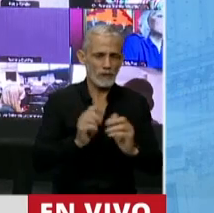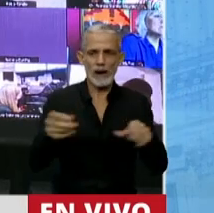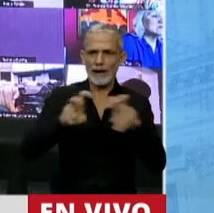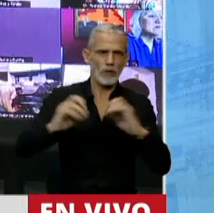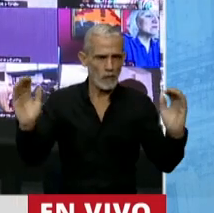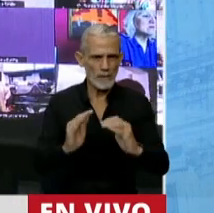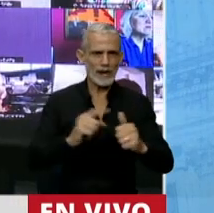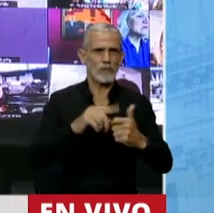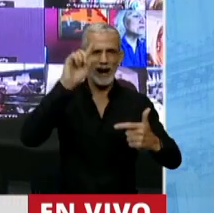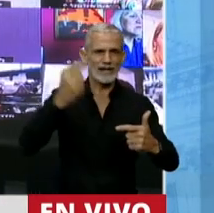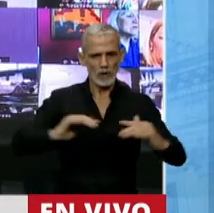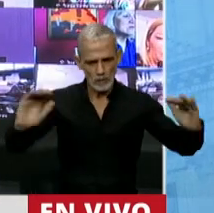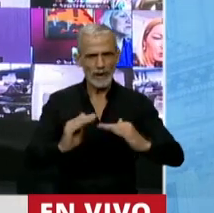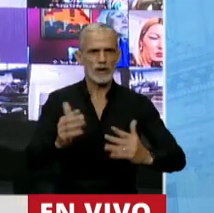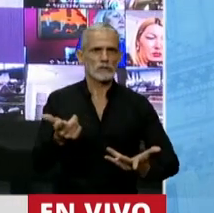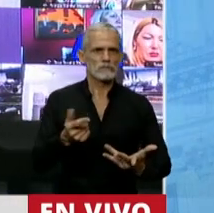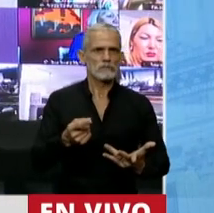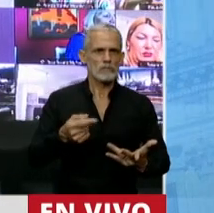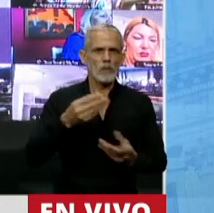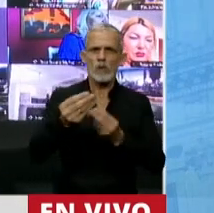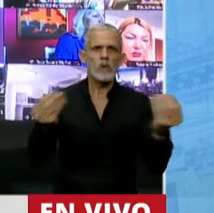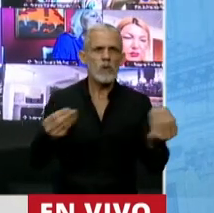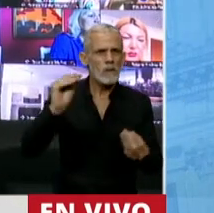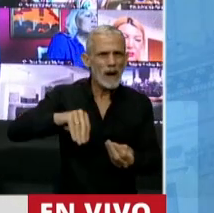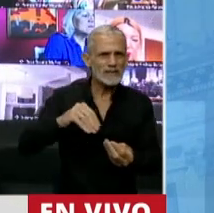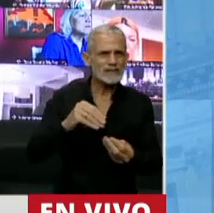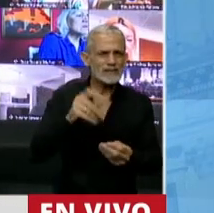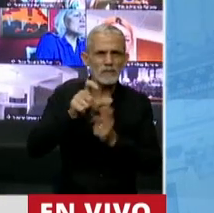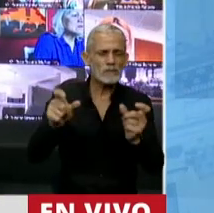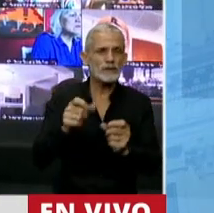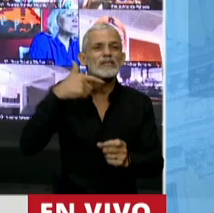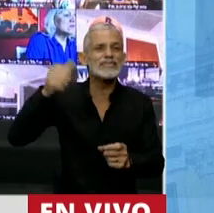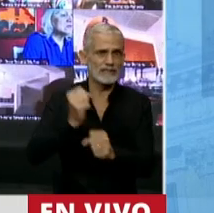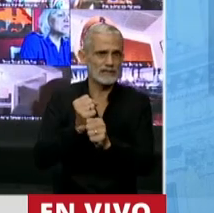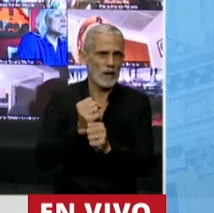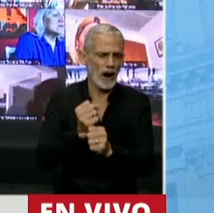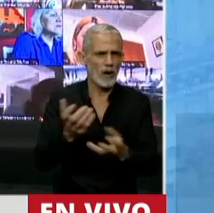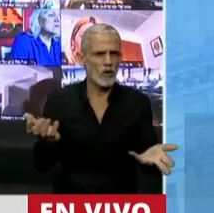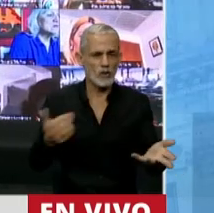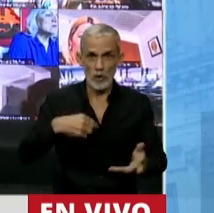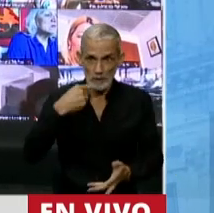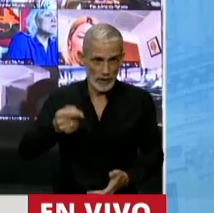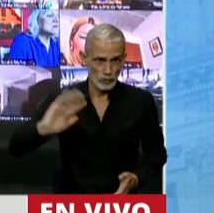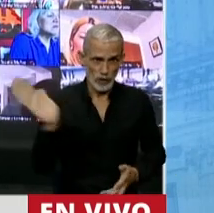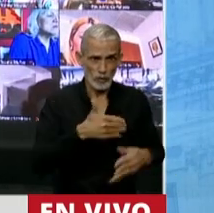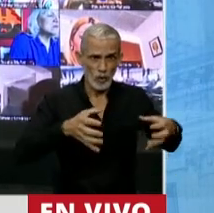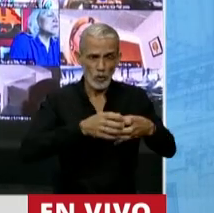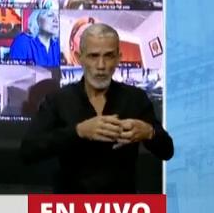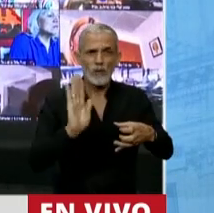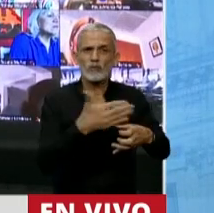del Estado y que va a ser una fuente generadora de nuevos desempleados. La pregunta que le hago al Frente de Todos, al oficialismo,